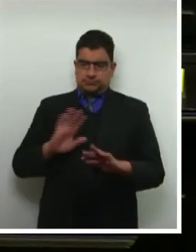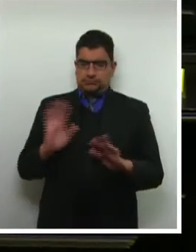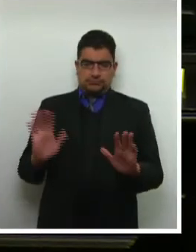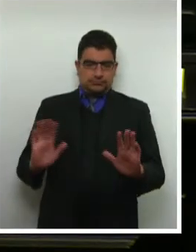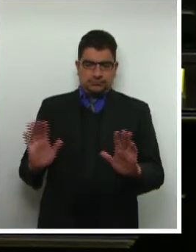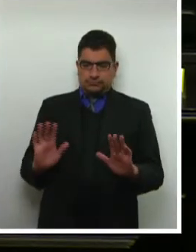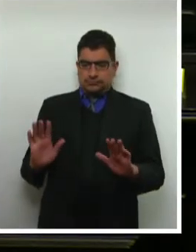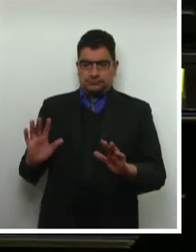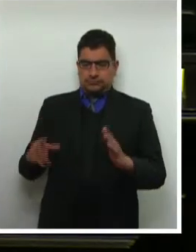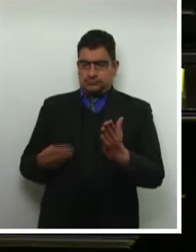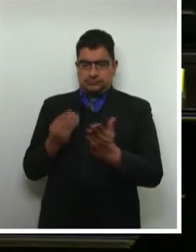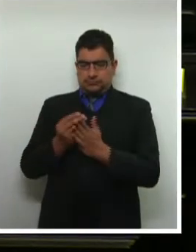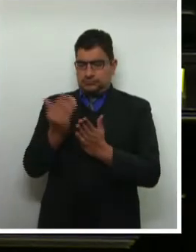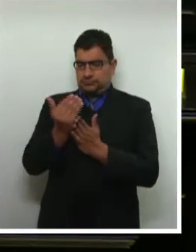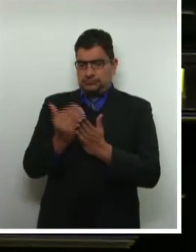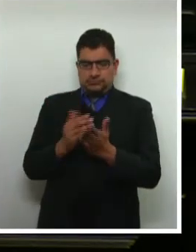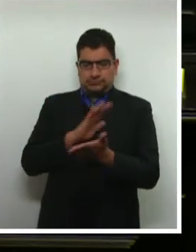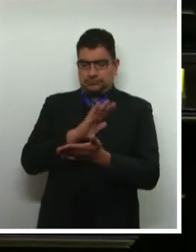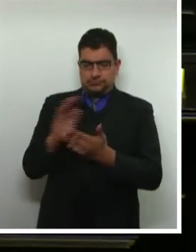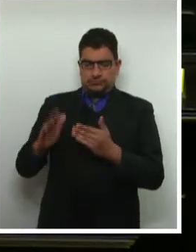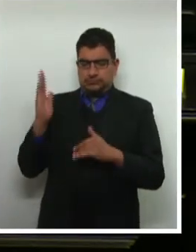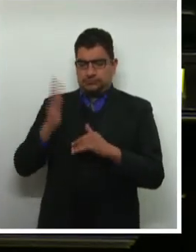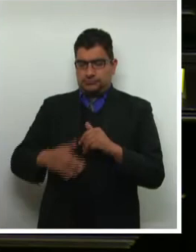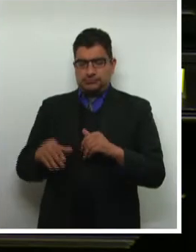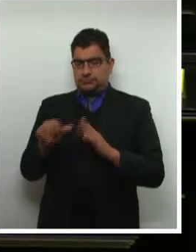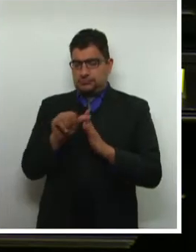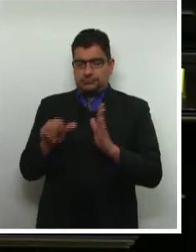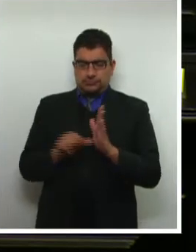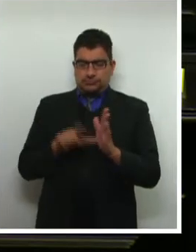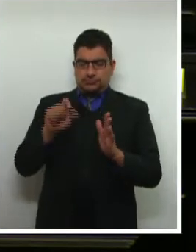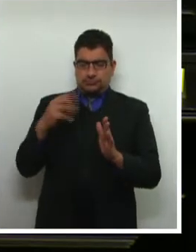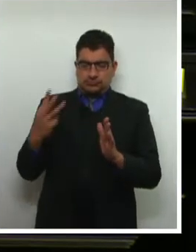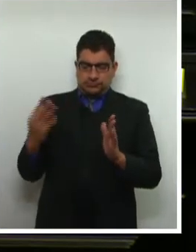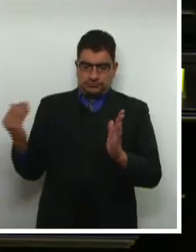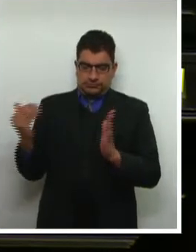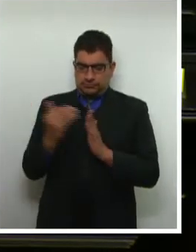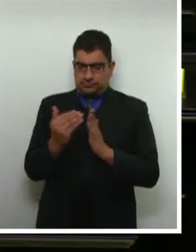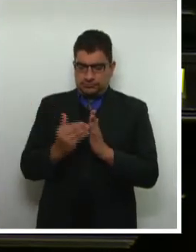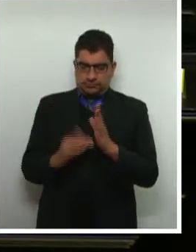agotadas las reservas del artículo